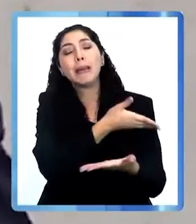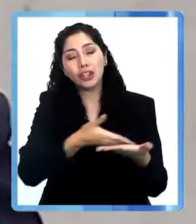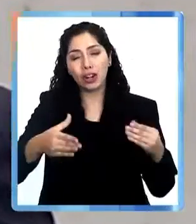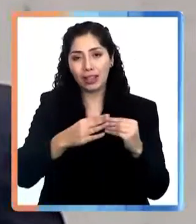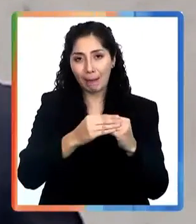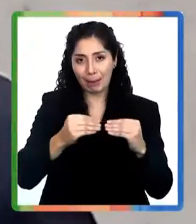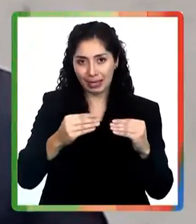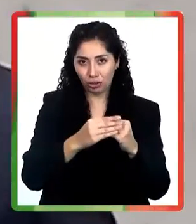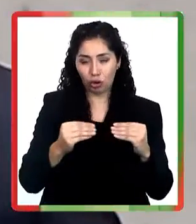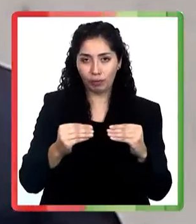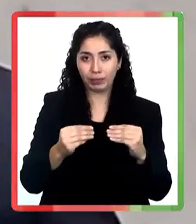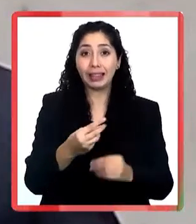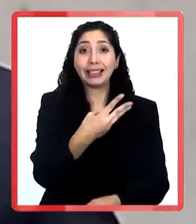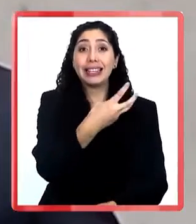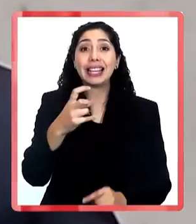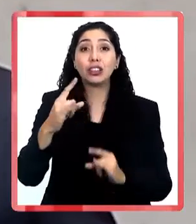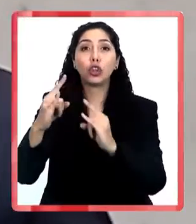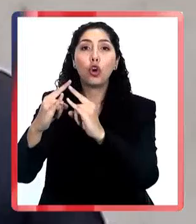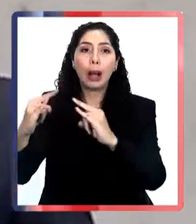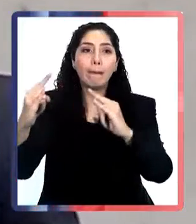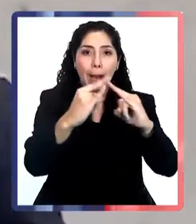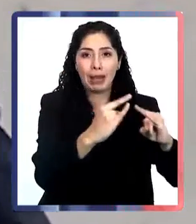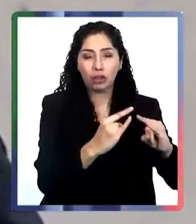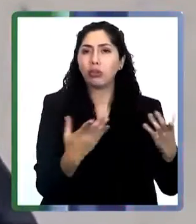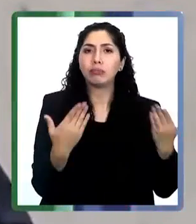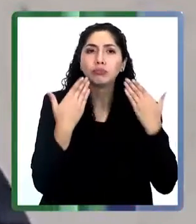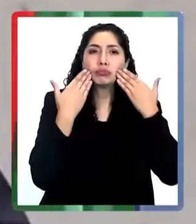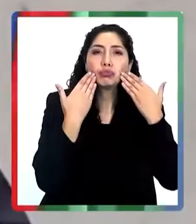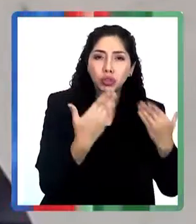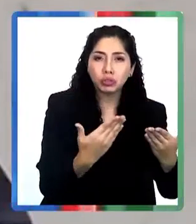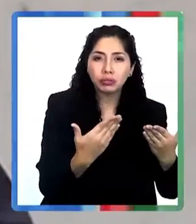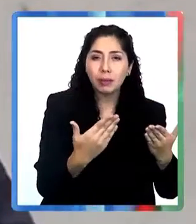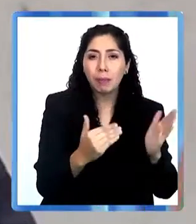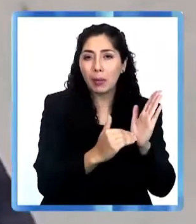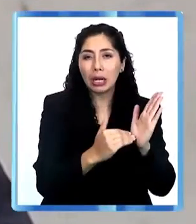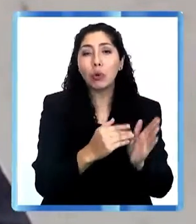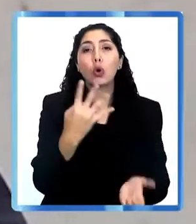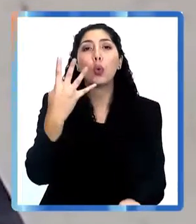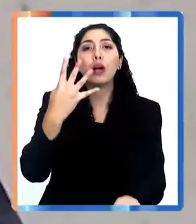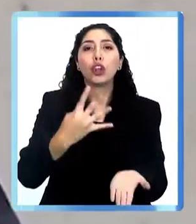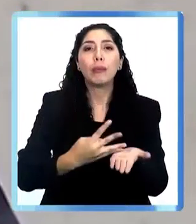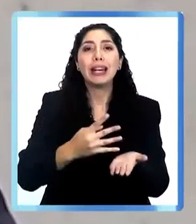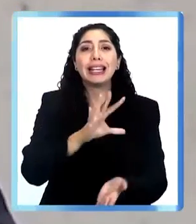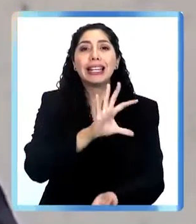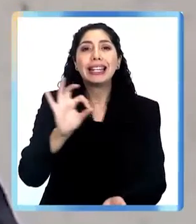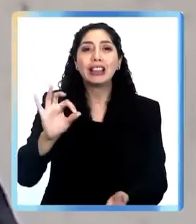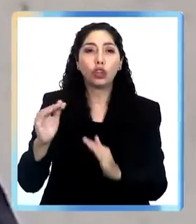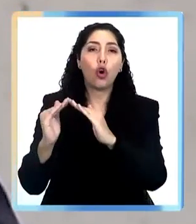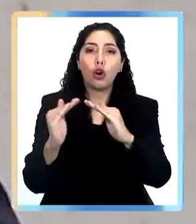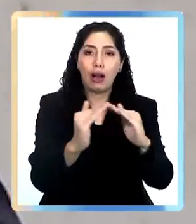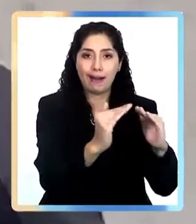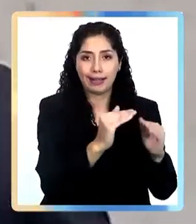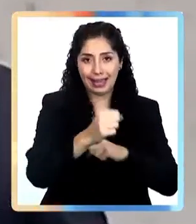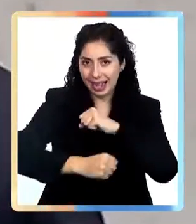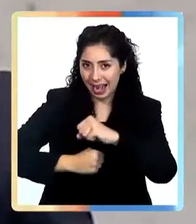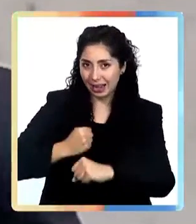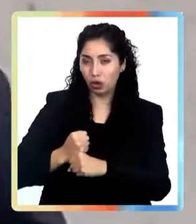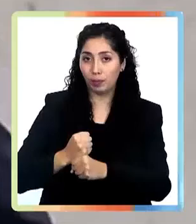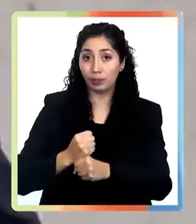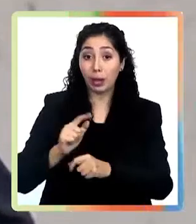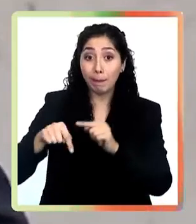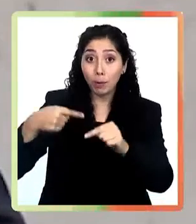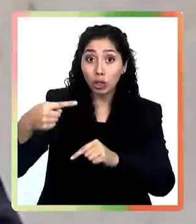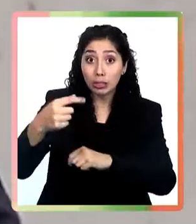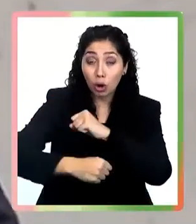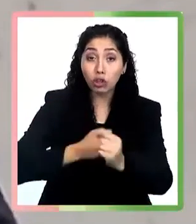en 300 campamentos a lo largo de todo el país beneficiando por lo menos a 4500 hogares al año presentaremos